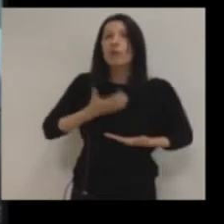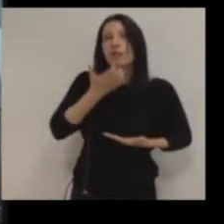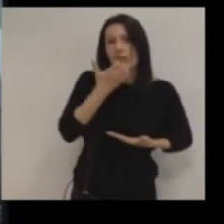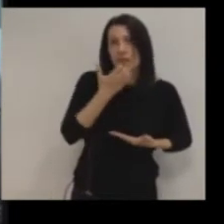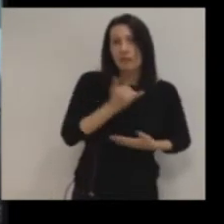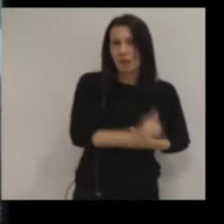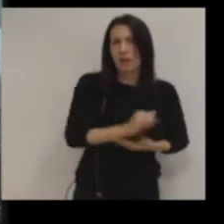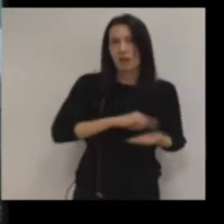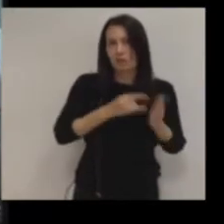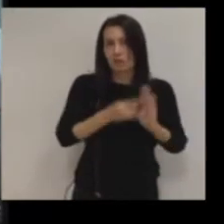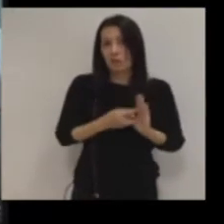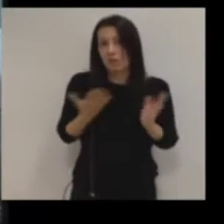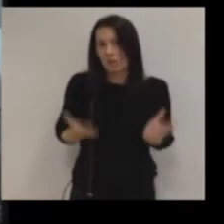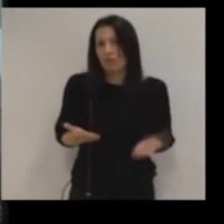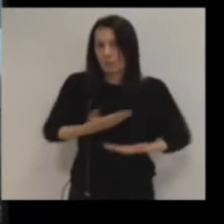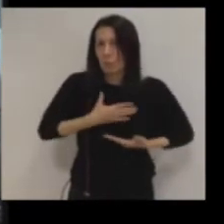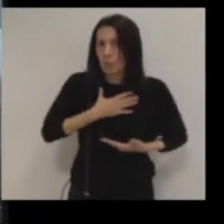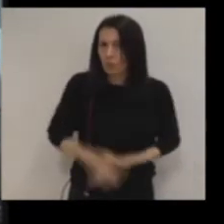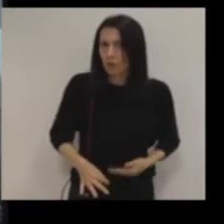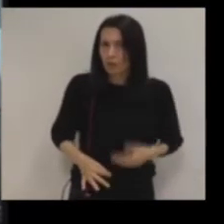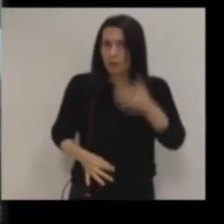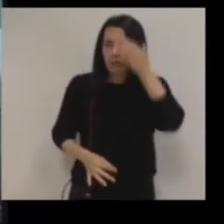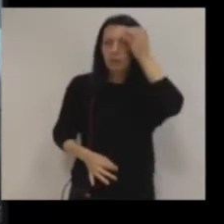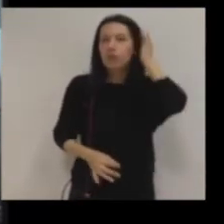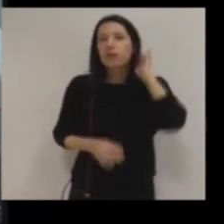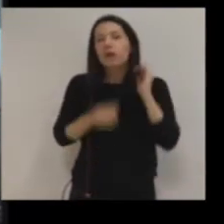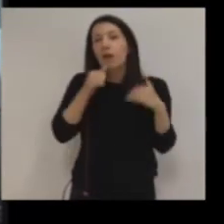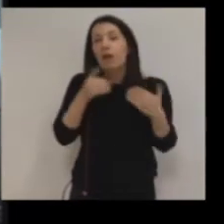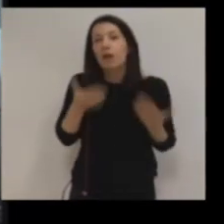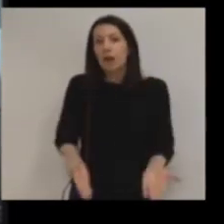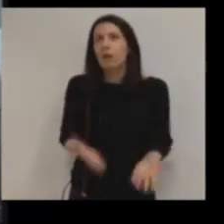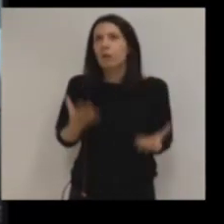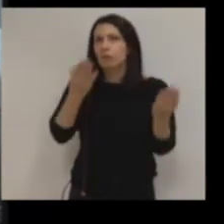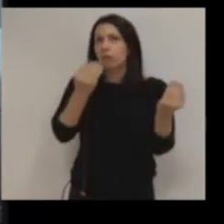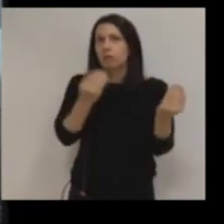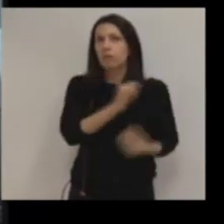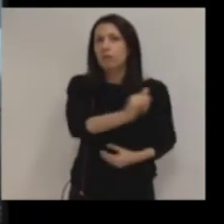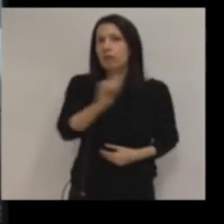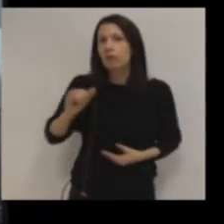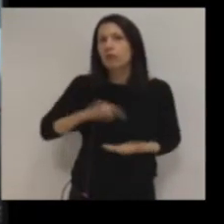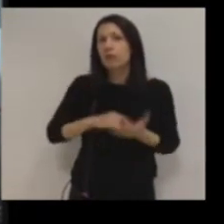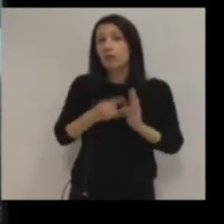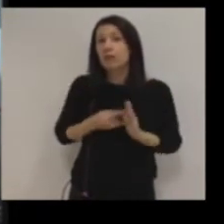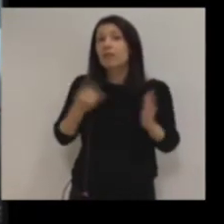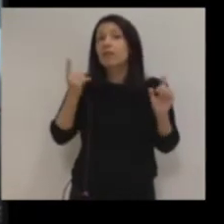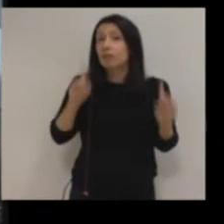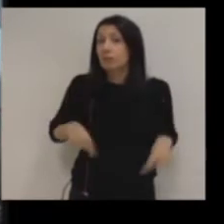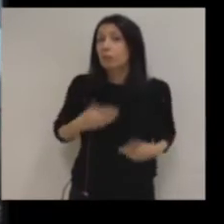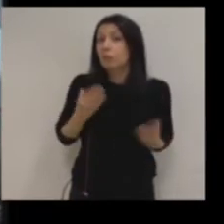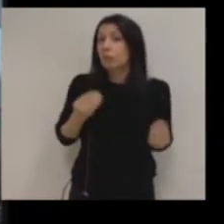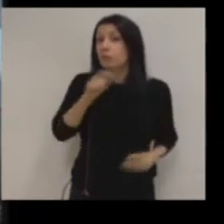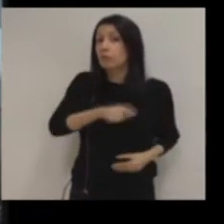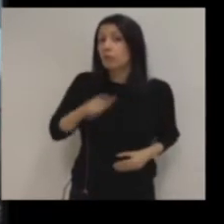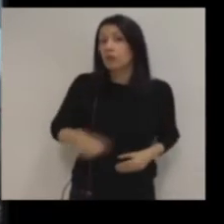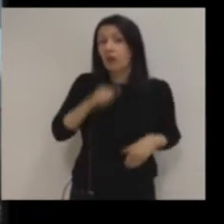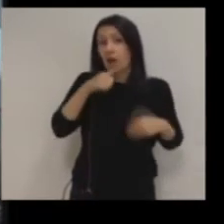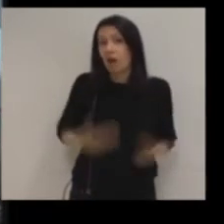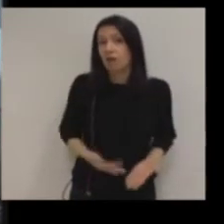tecnología. Quiero decir, a día de hoy hay mucha tecnología, pero hay mucha gente que todavía no se